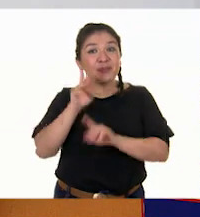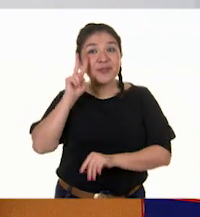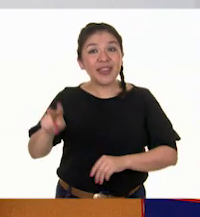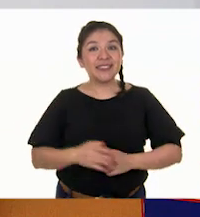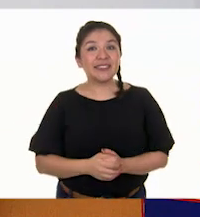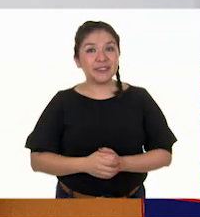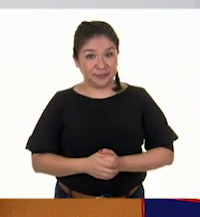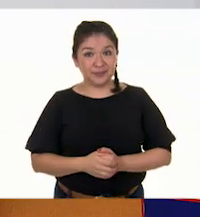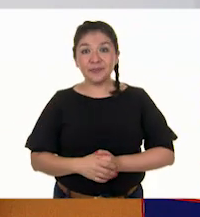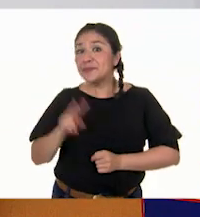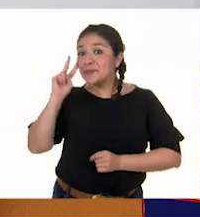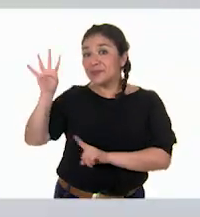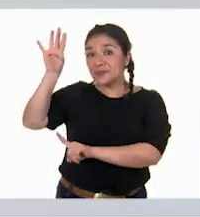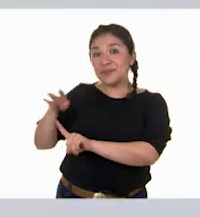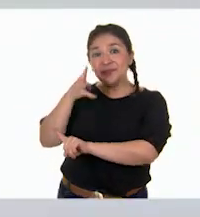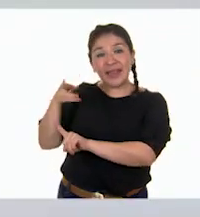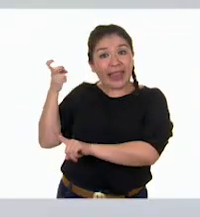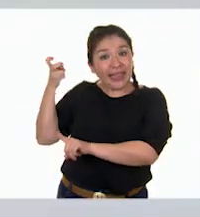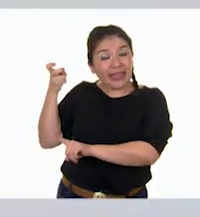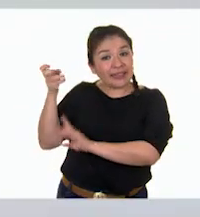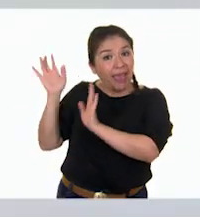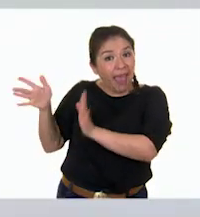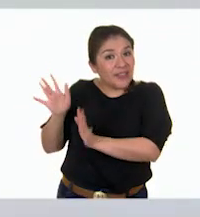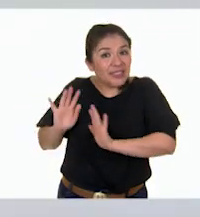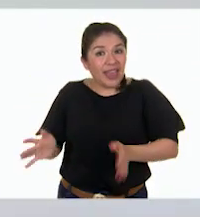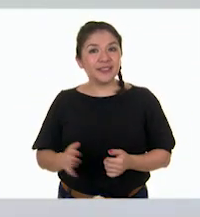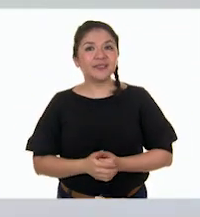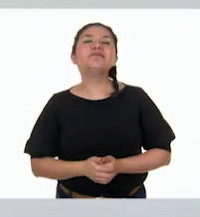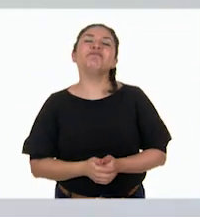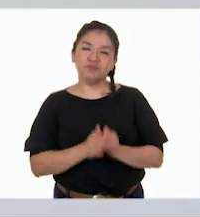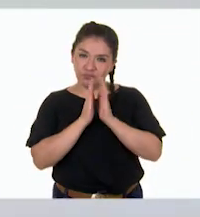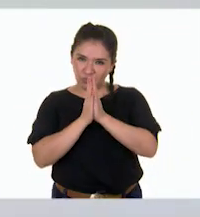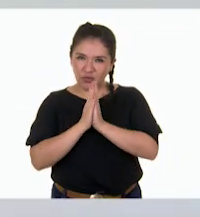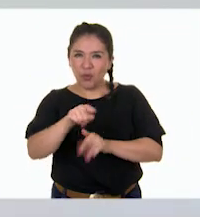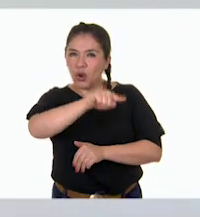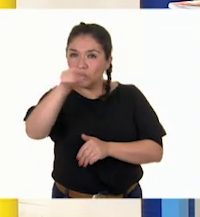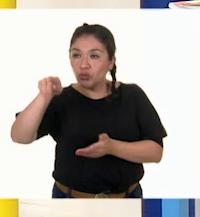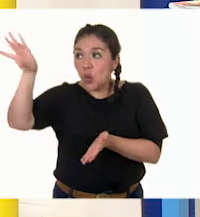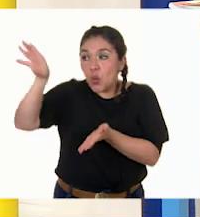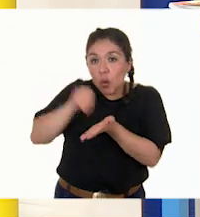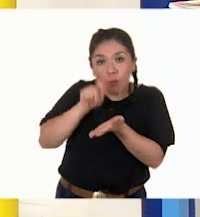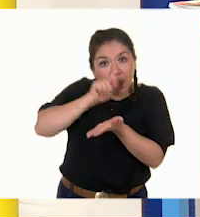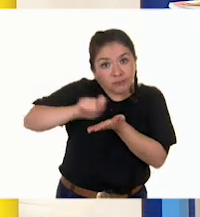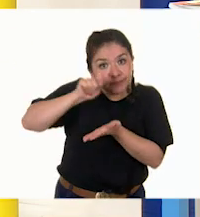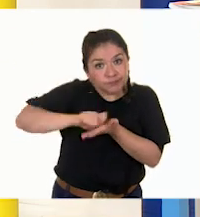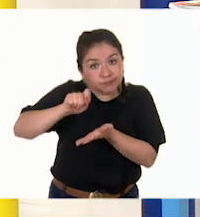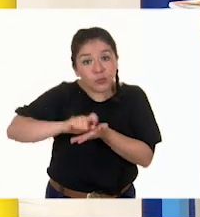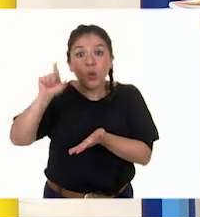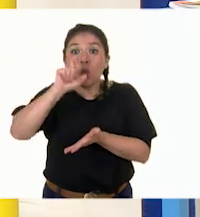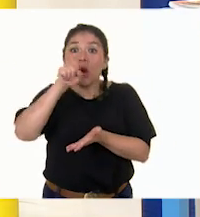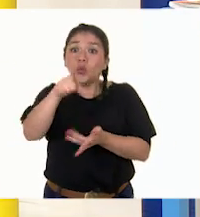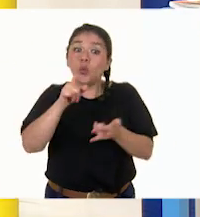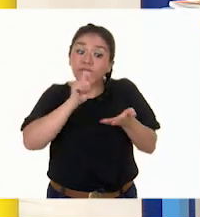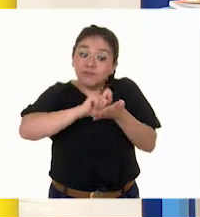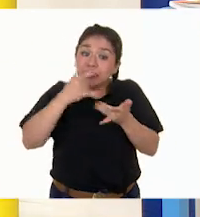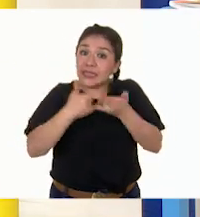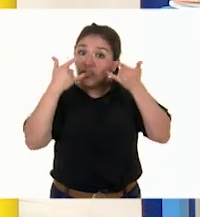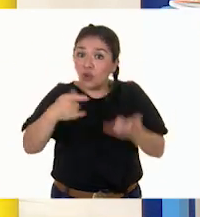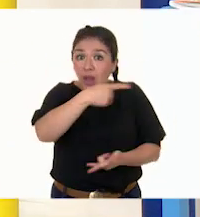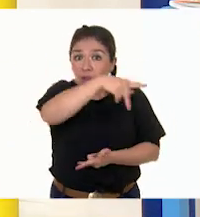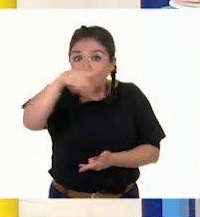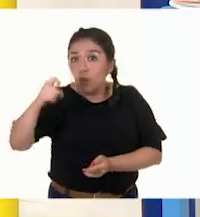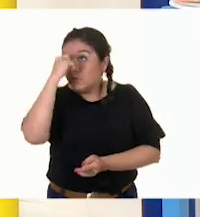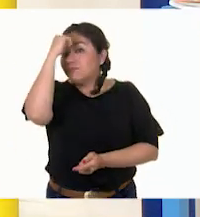Mire, maestra, así quedó la tabla. Así quedó la tabla. Entonces, por favor, ustedes vayan tomando nota para que cuando redacten, ahí